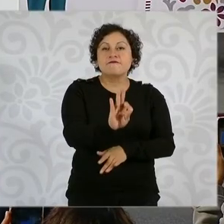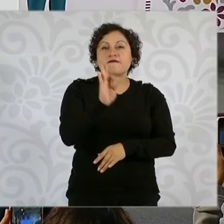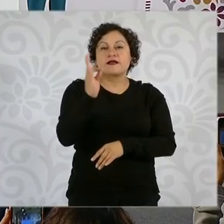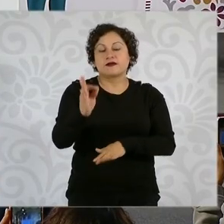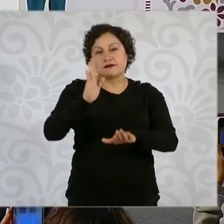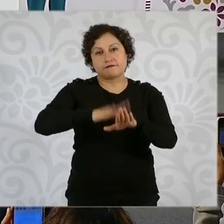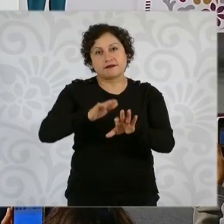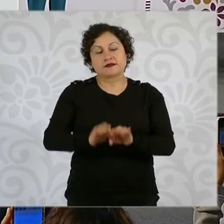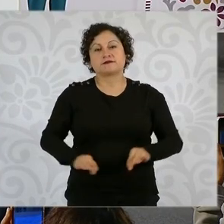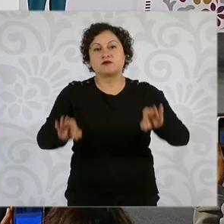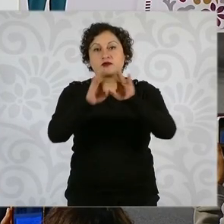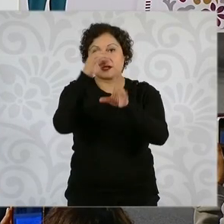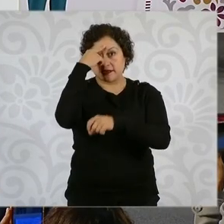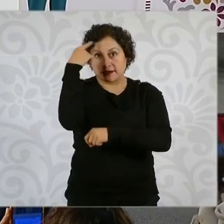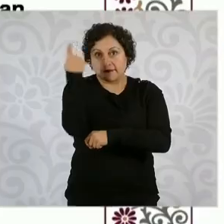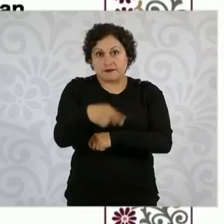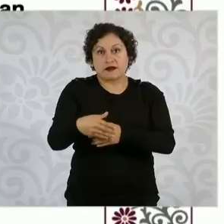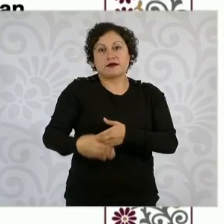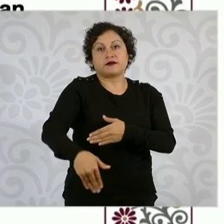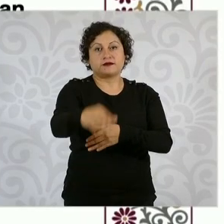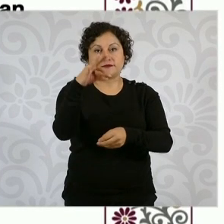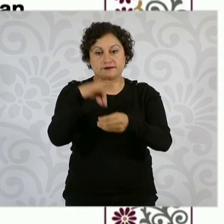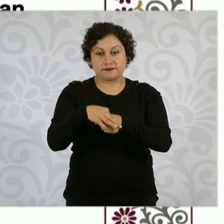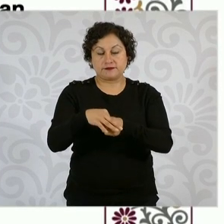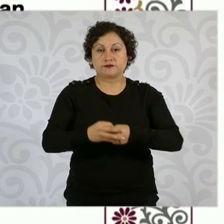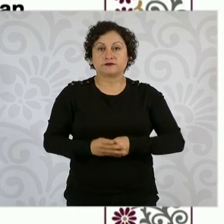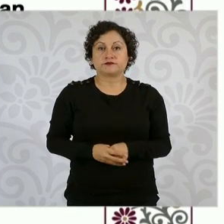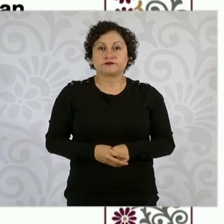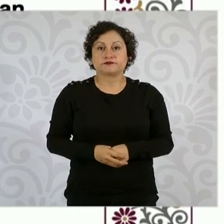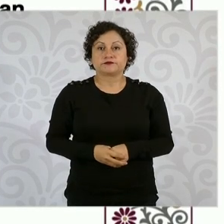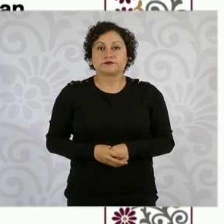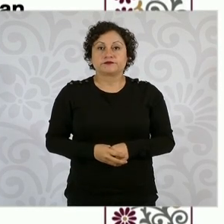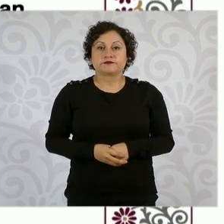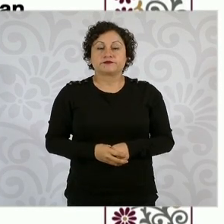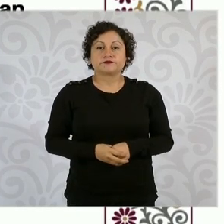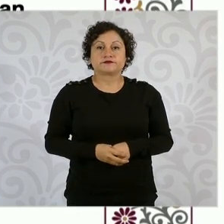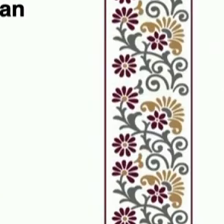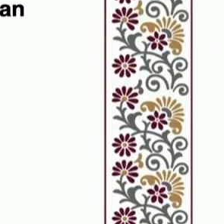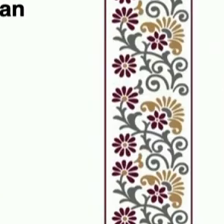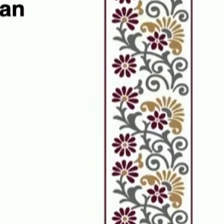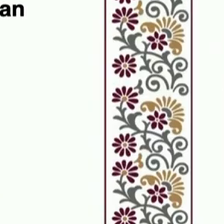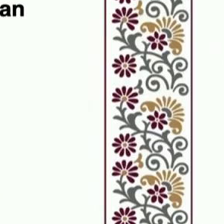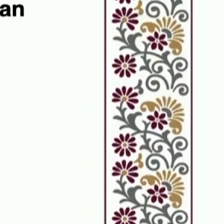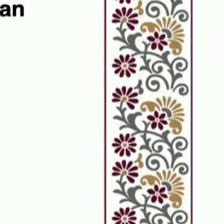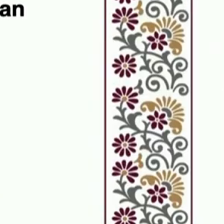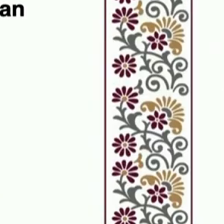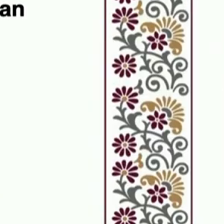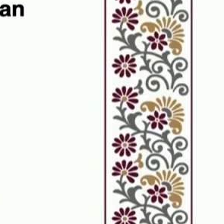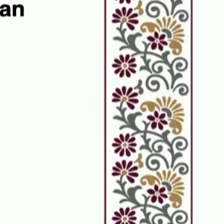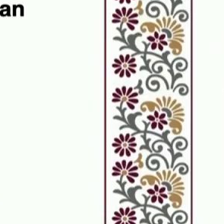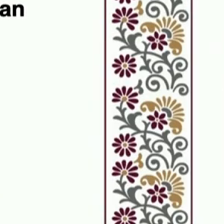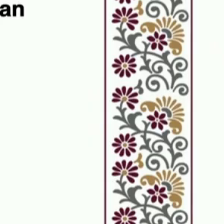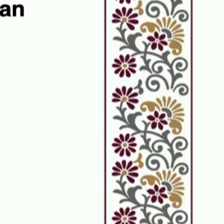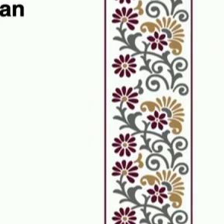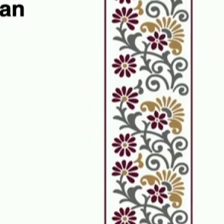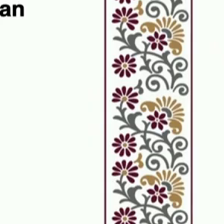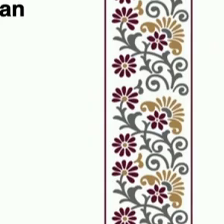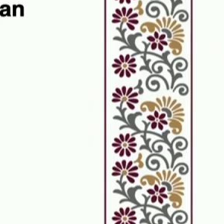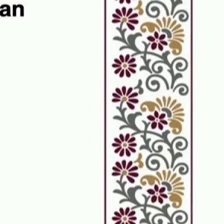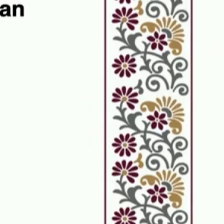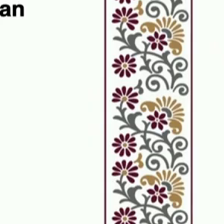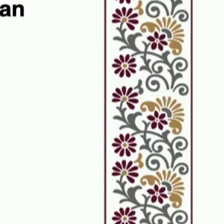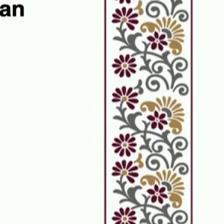elección extraordinaria. En las modificaciones que está enviando la presidenta es lo que va a ser